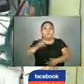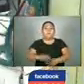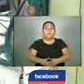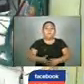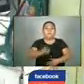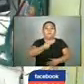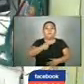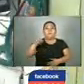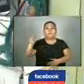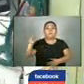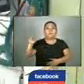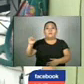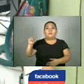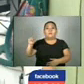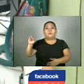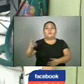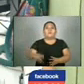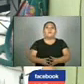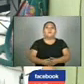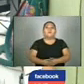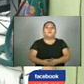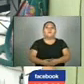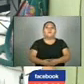Néstor Hernández, Noticiero Hechos.